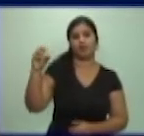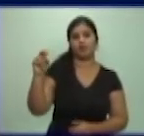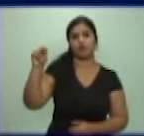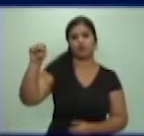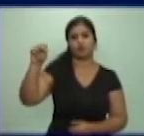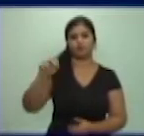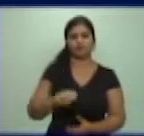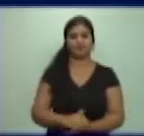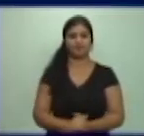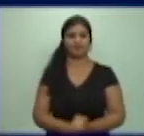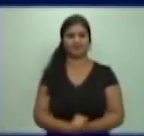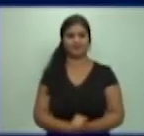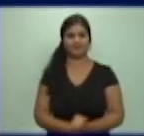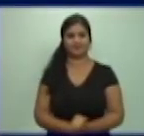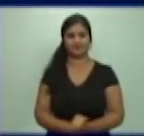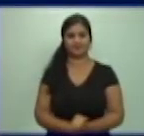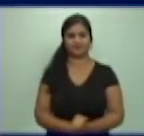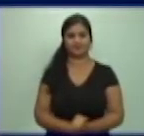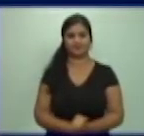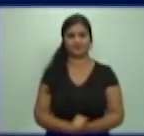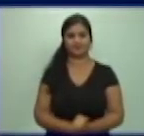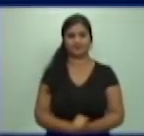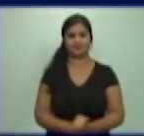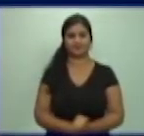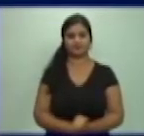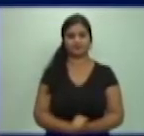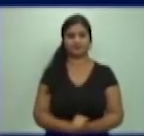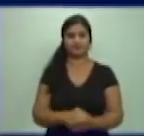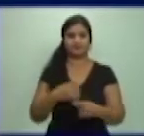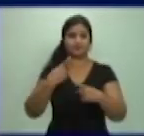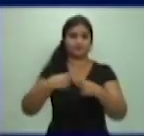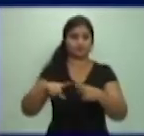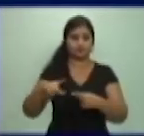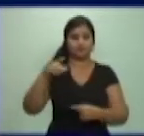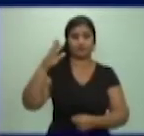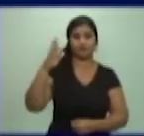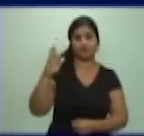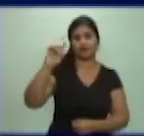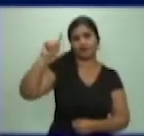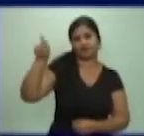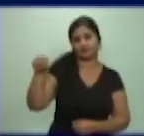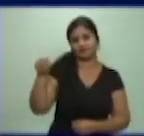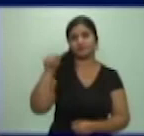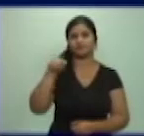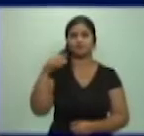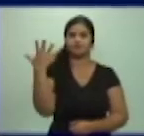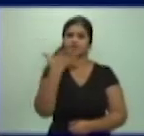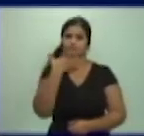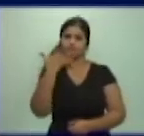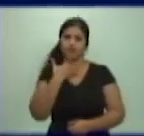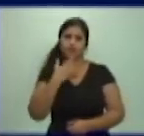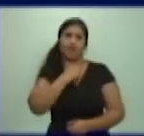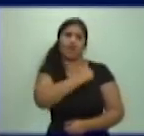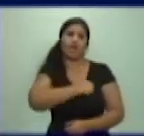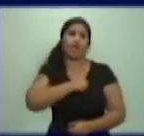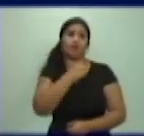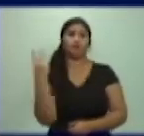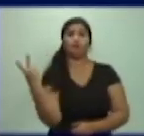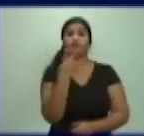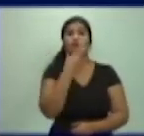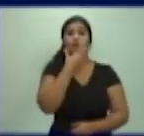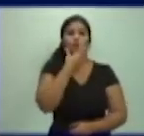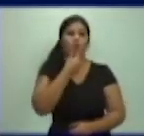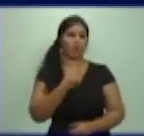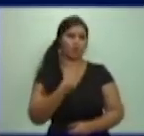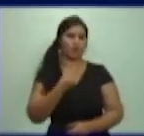Boccaccio. Y el amor de dos jóvenes frente a la rivalidad de sus familias. ¿De qué